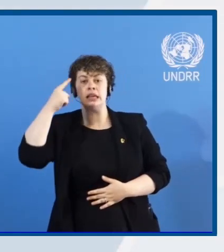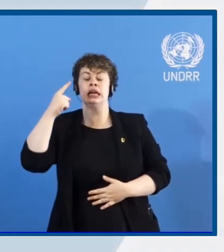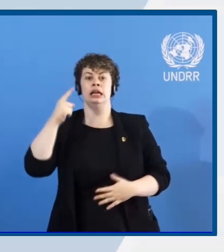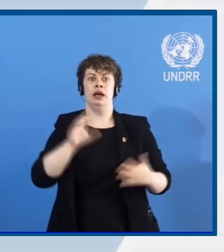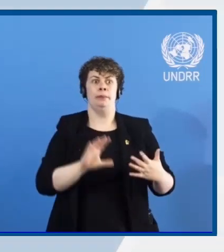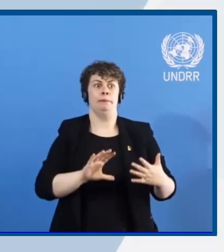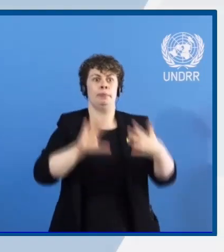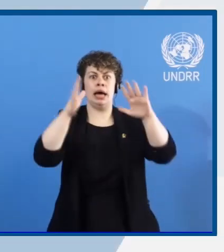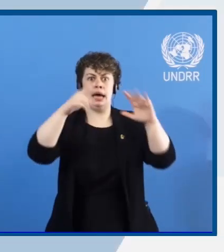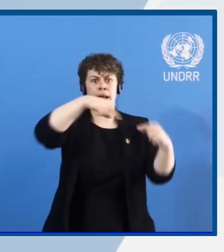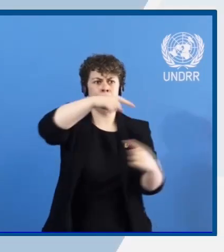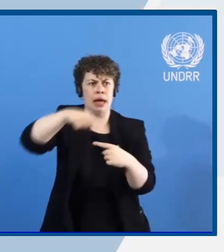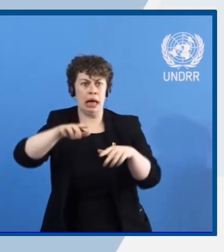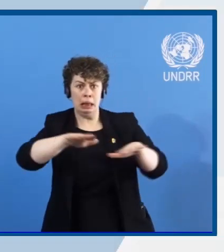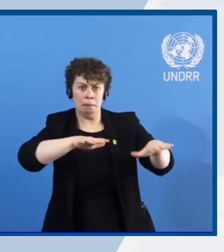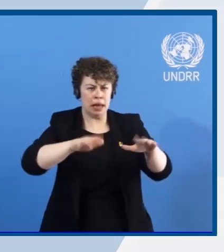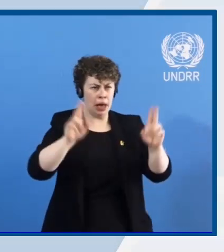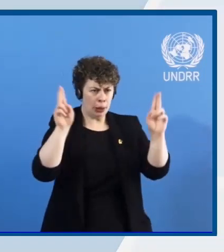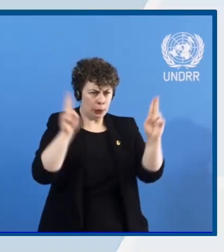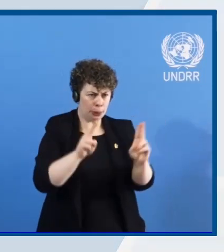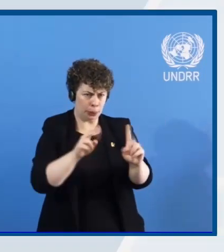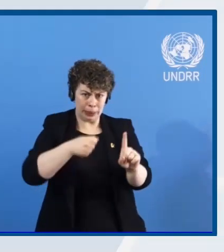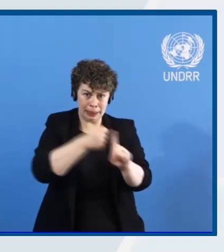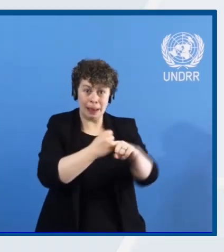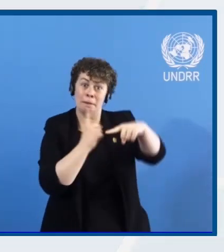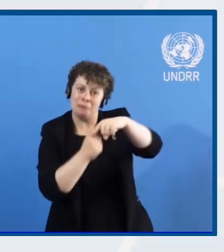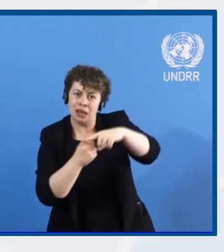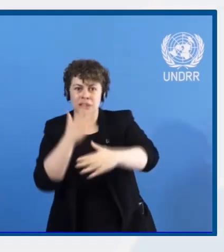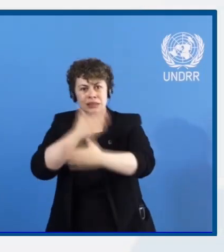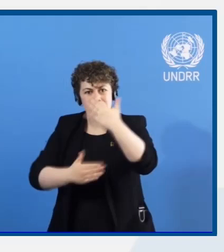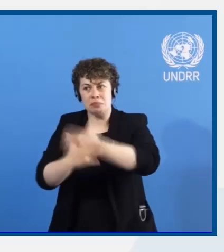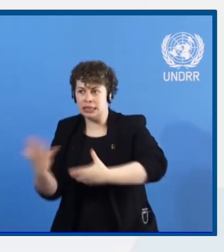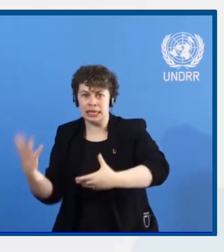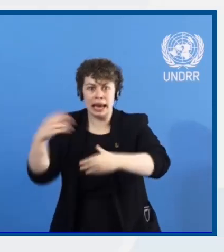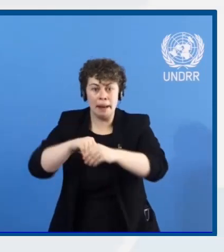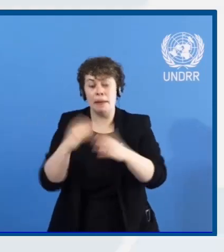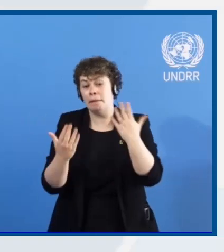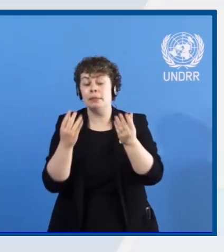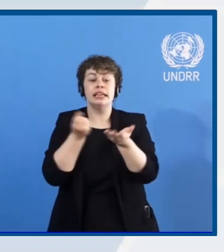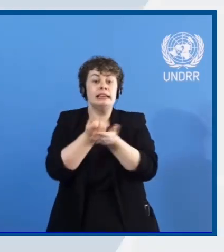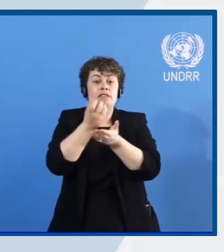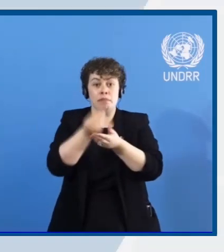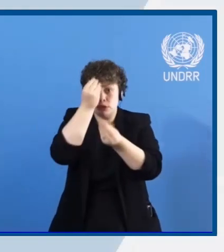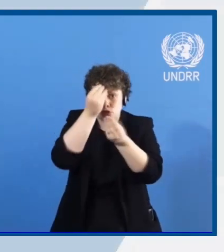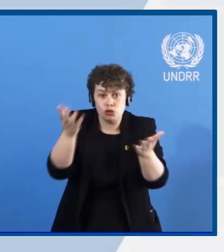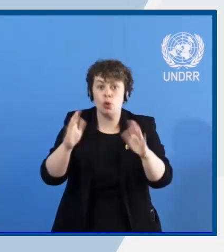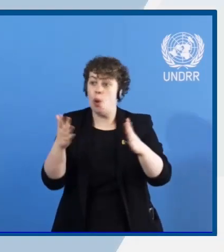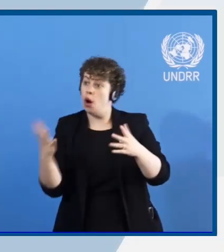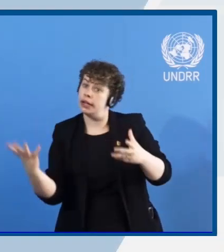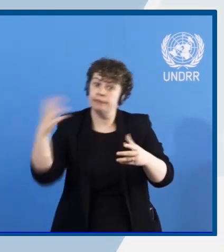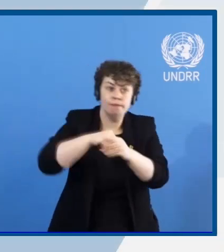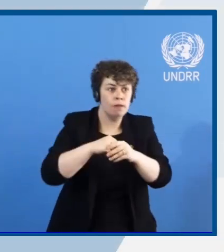inclusiveness in disaster risk reduction interventions, in campaigns, in communication campaign, or in access.